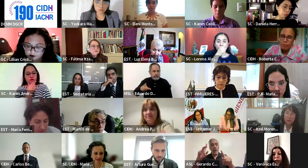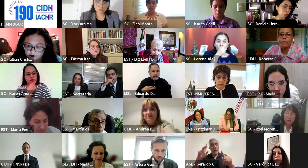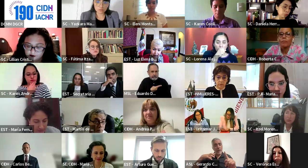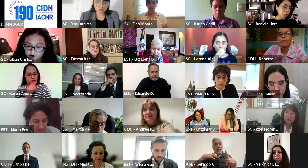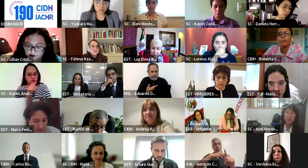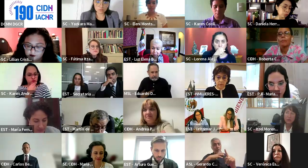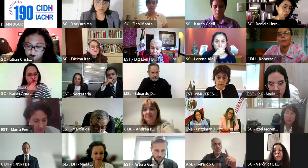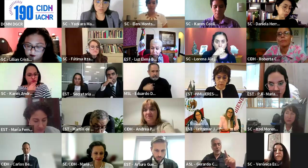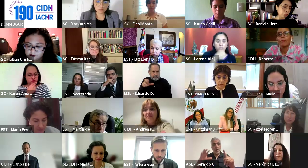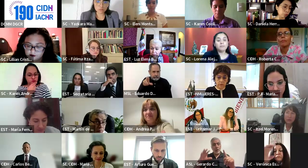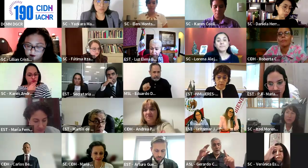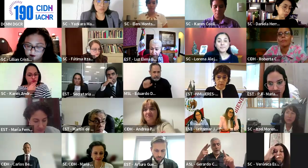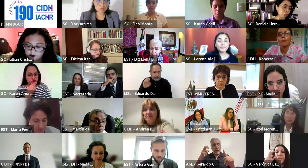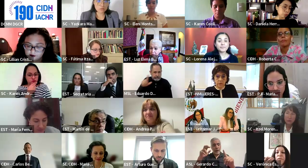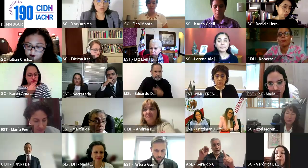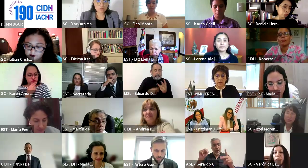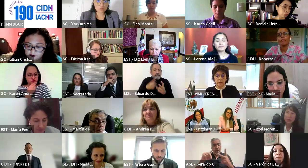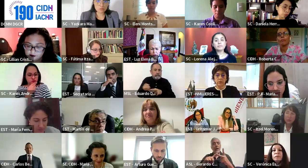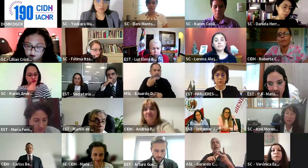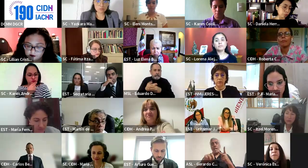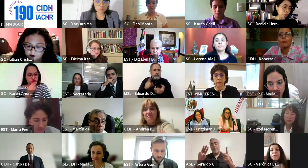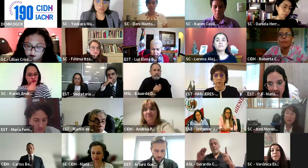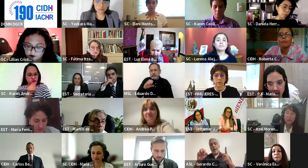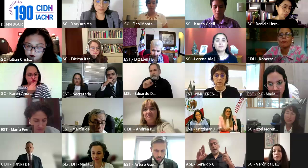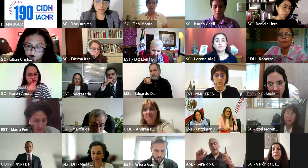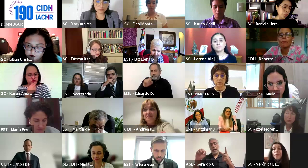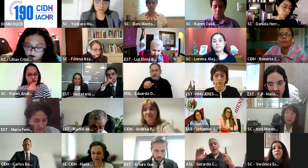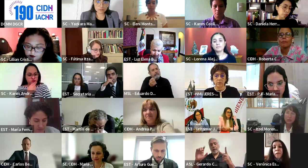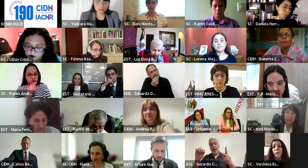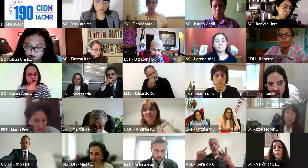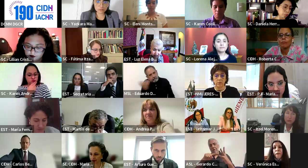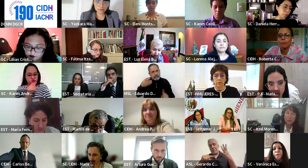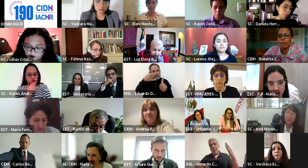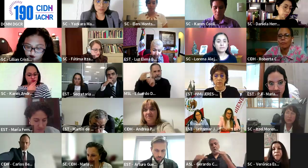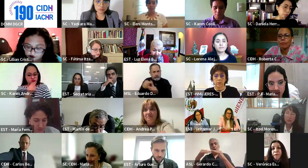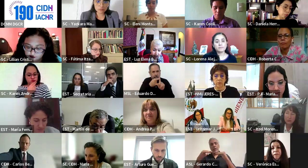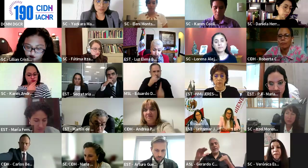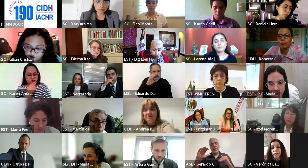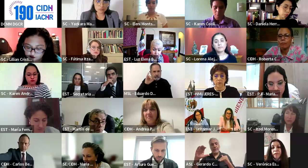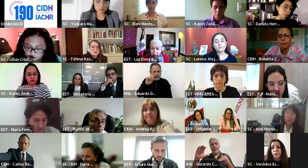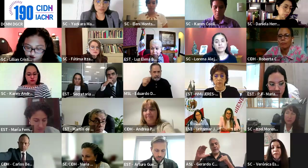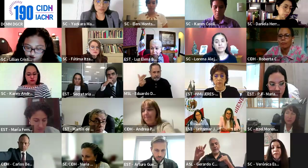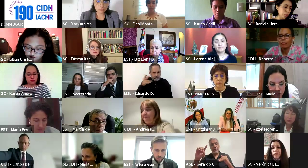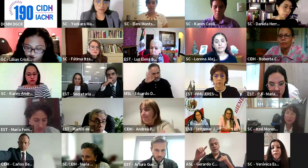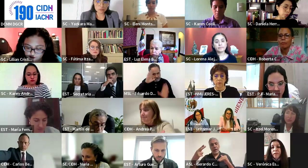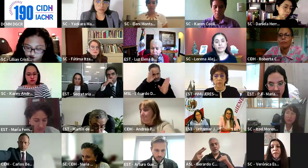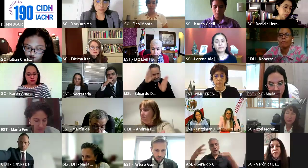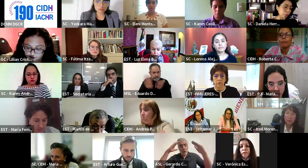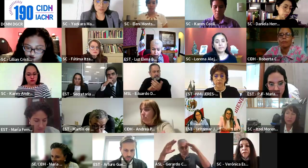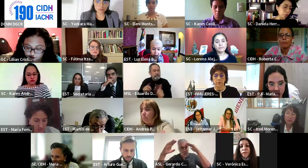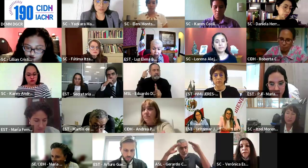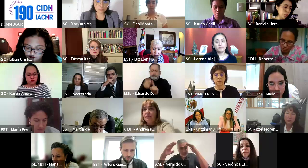Carlos Bernal, a la secretaria adjunta María Claudia Pulido y a los demás colegas de la CIDH. Saludo de manera